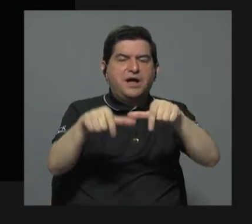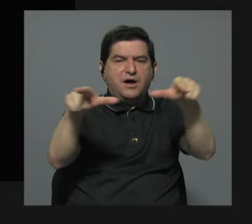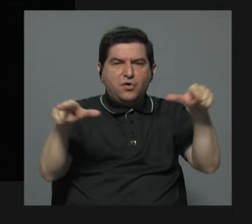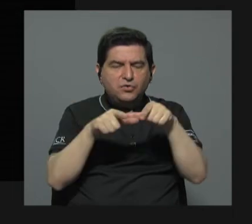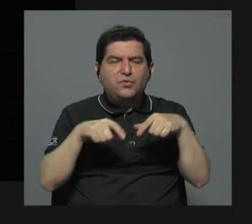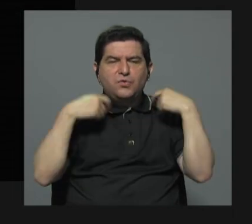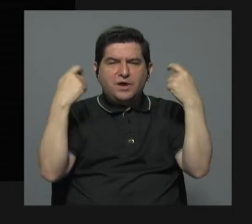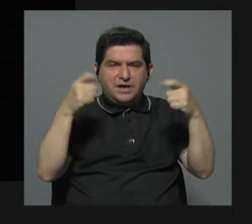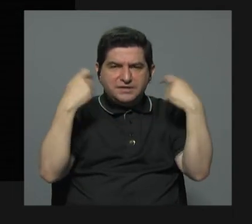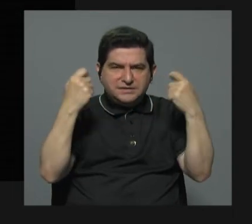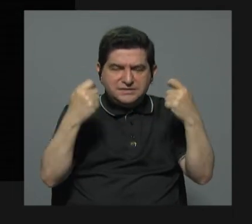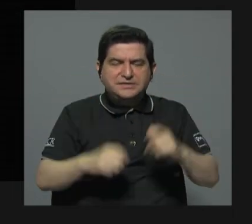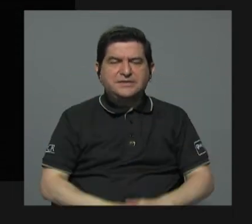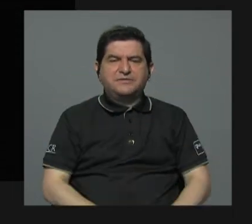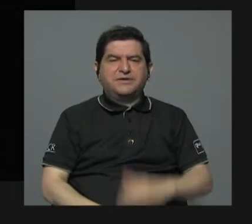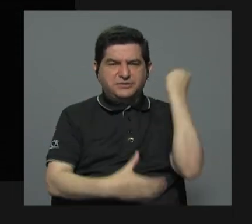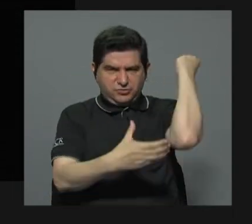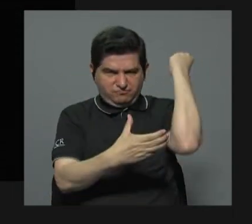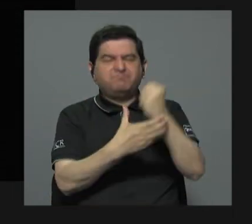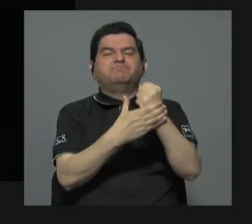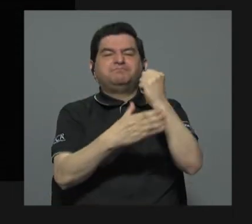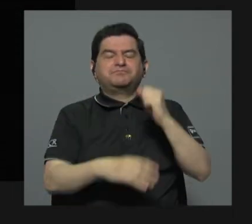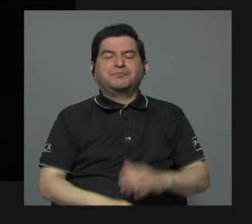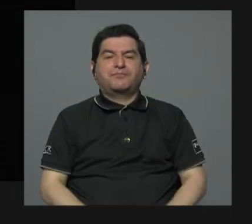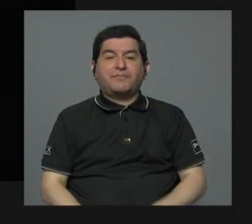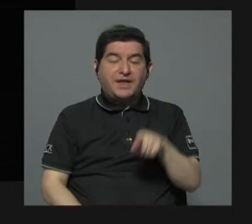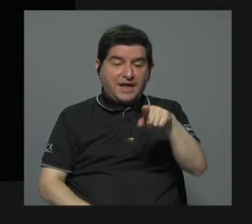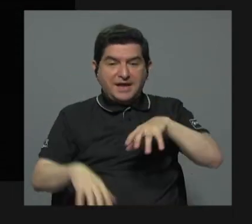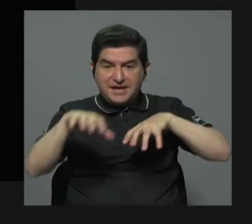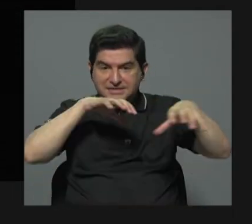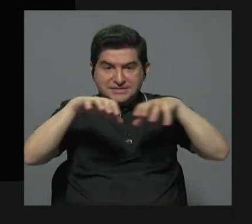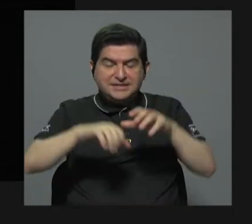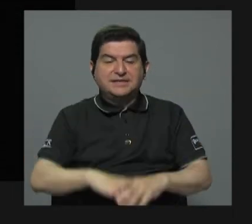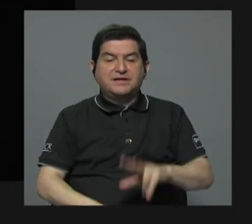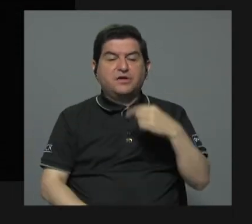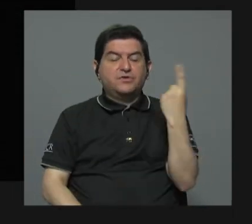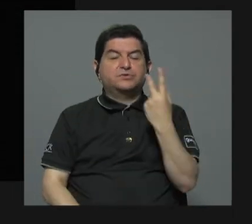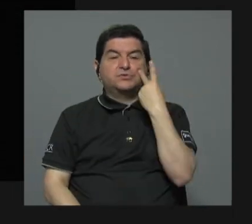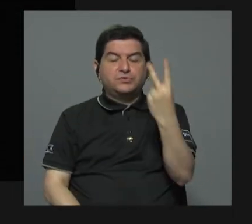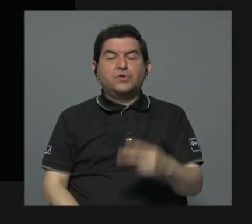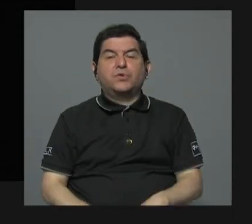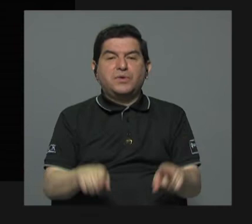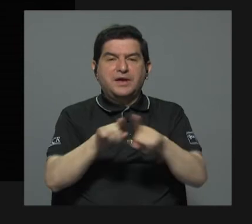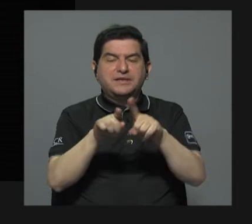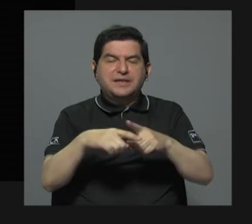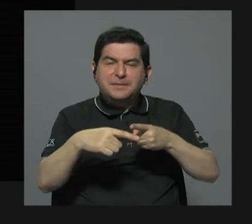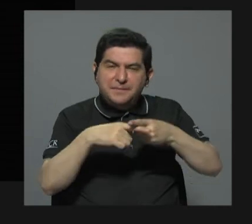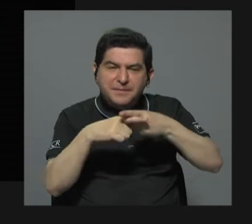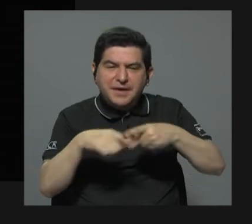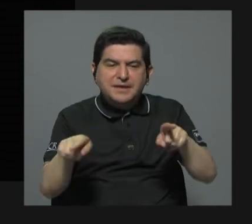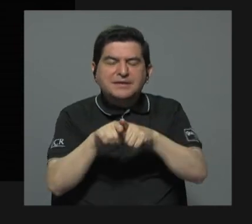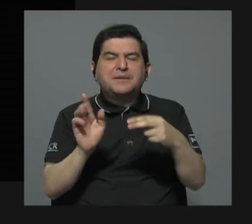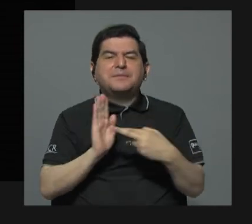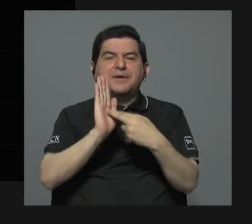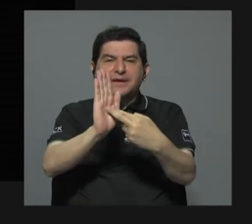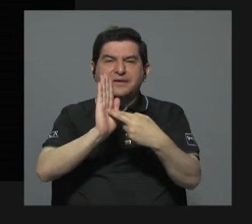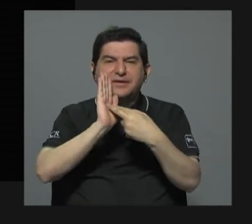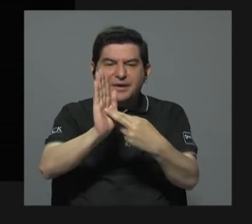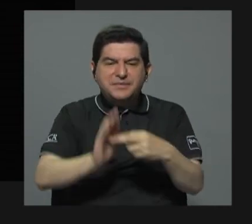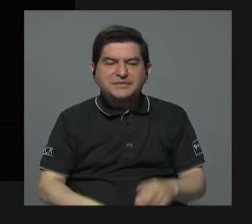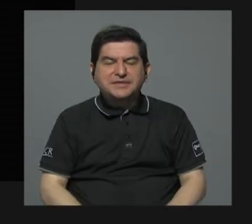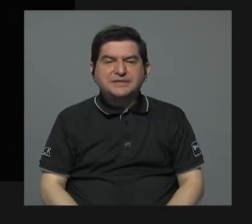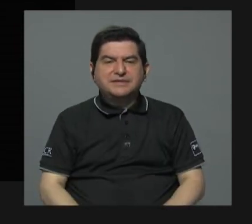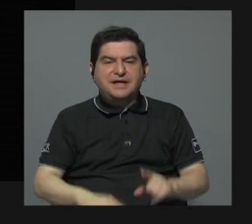ceremonias. Y bueno, en este escudo de armas estamos viendo no solamente cuchillos de pedernal, sino una representación de